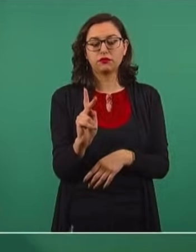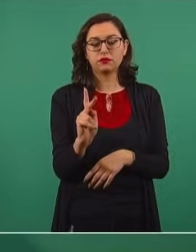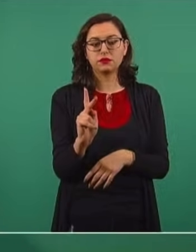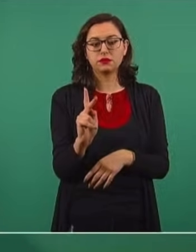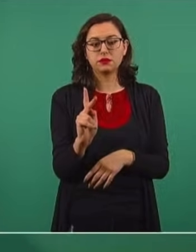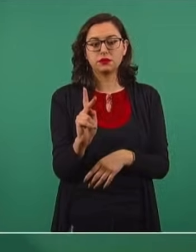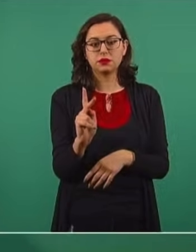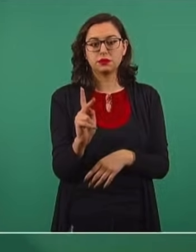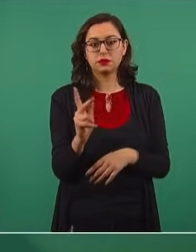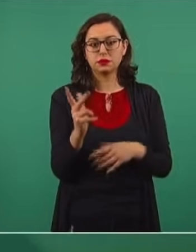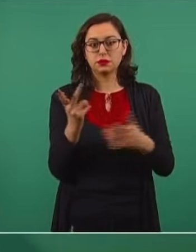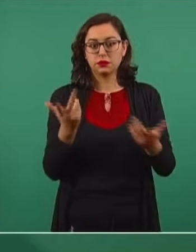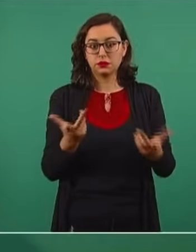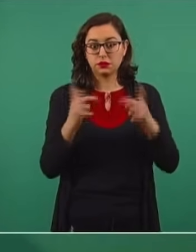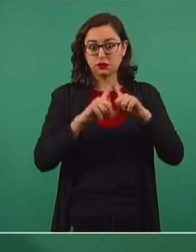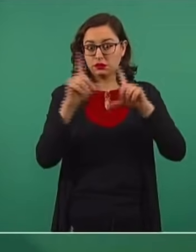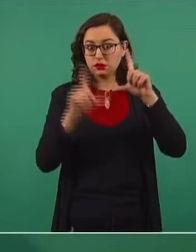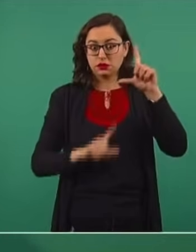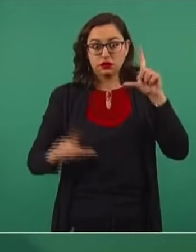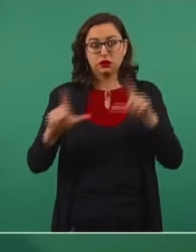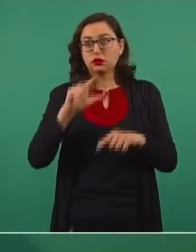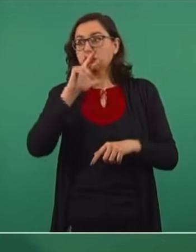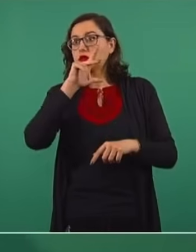de preocupación nacional